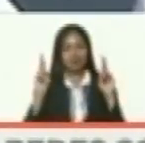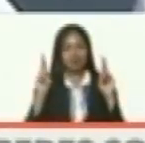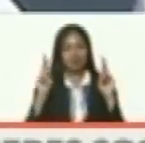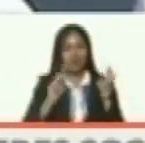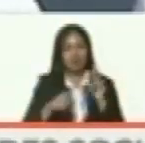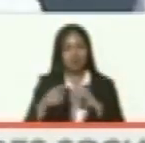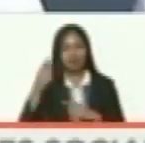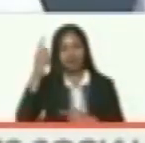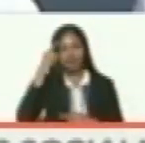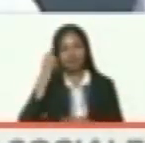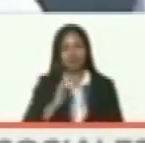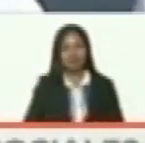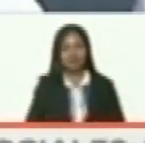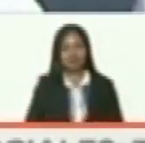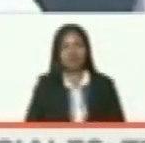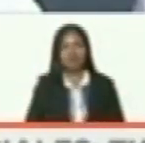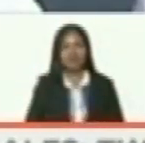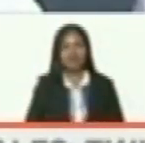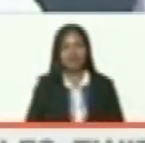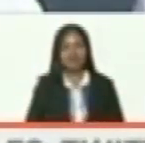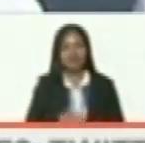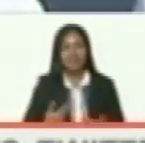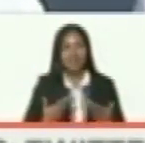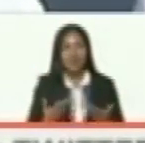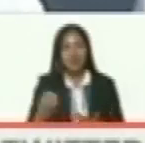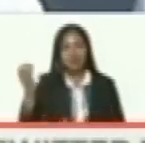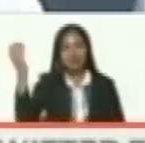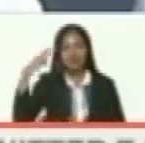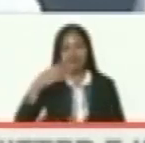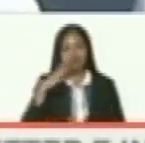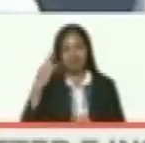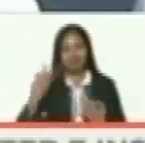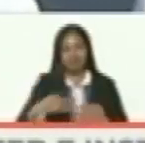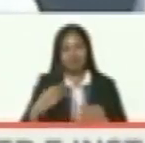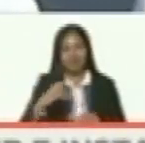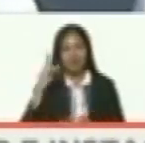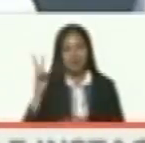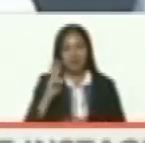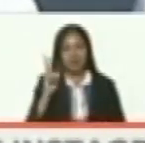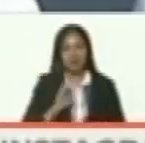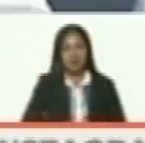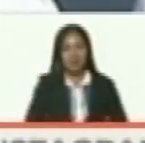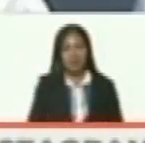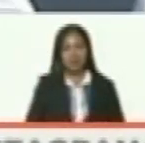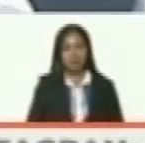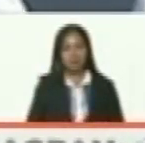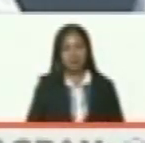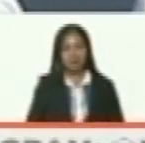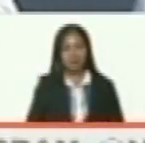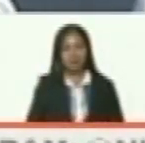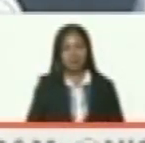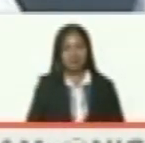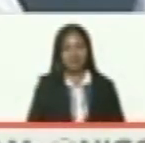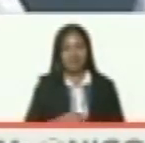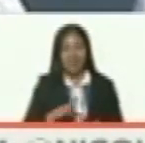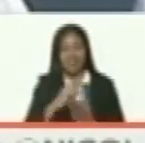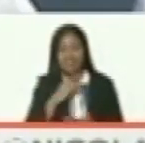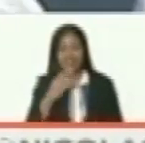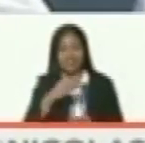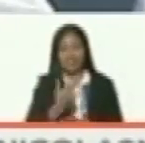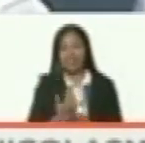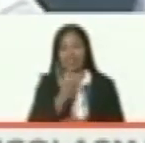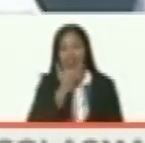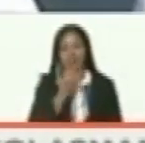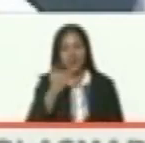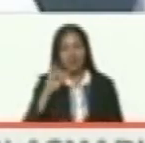algún día le llegue un halo de luz con la verdad de Venezuela a Donald Trump, para que salga del engaño en que